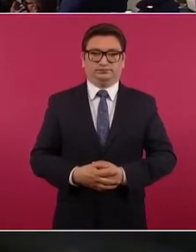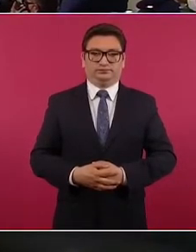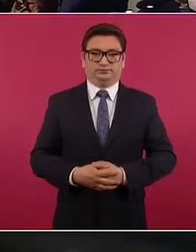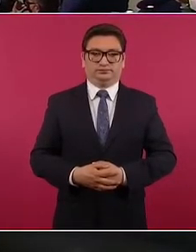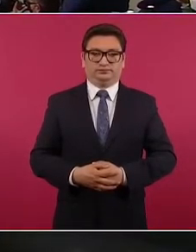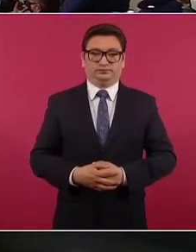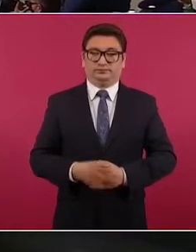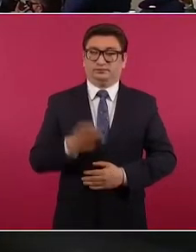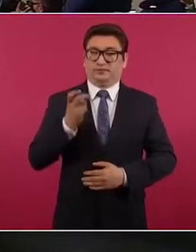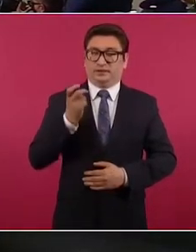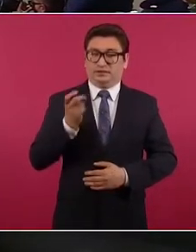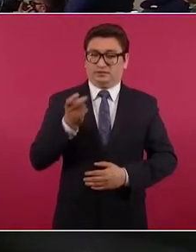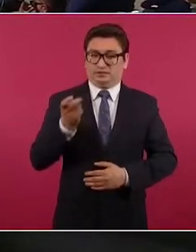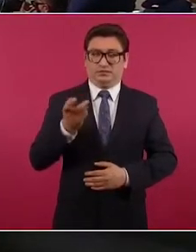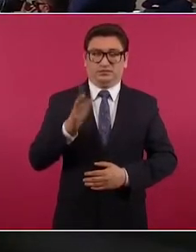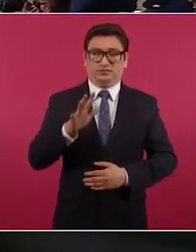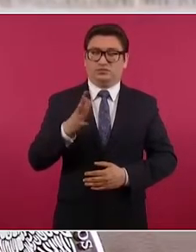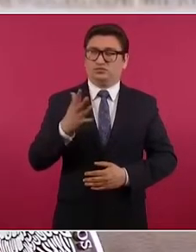como el martes